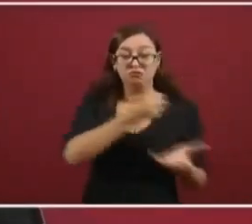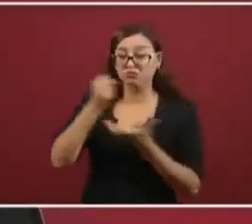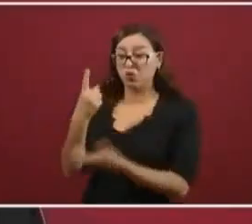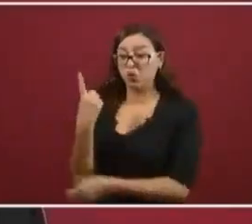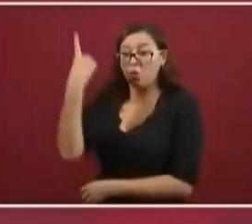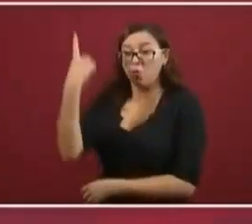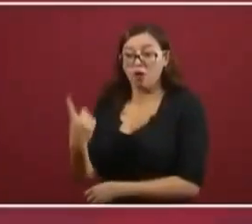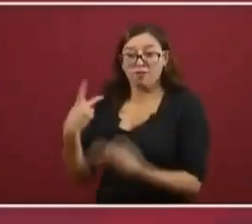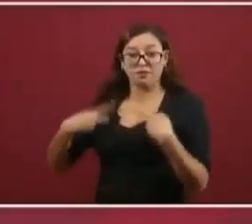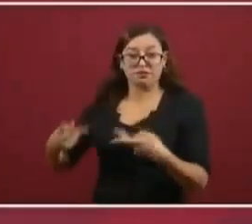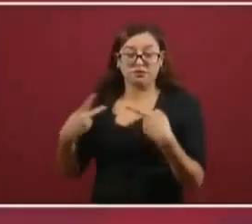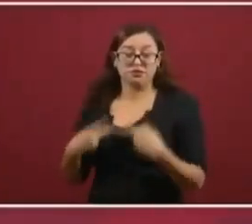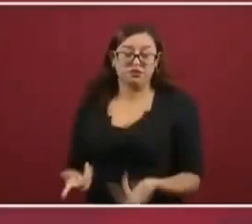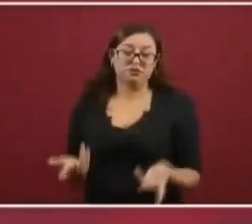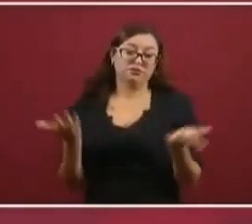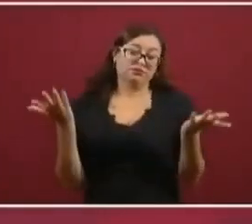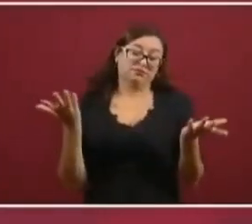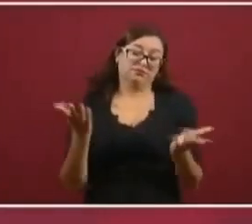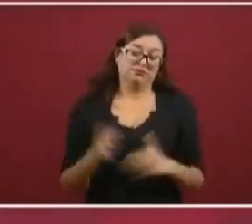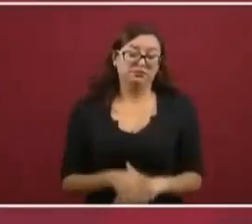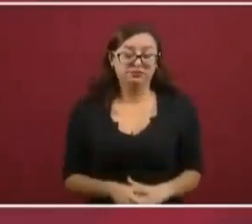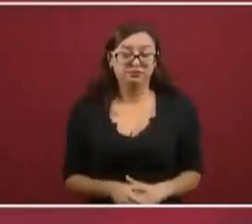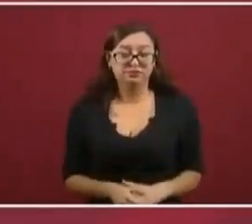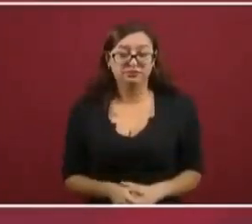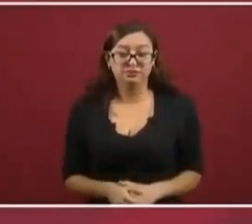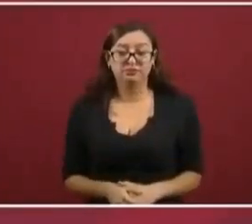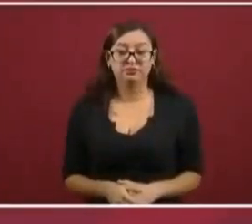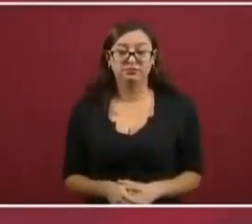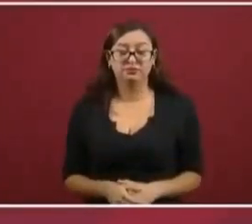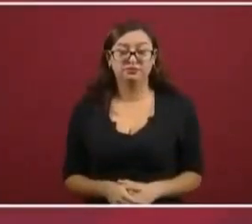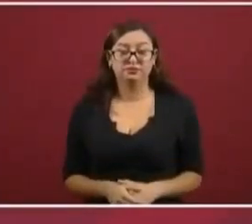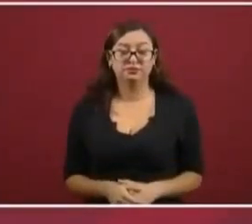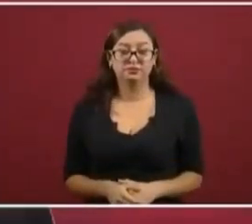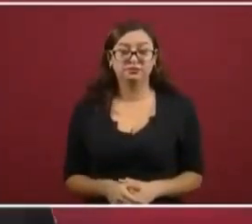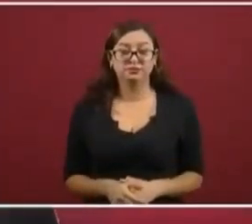la plantilla uno